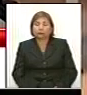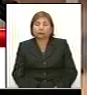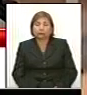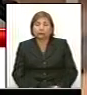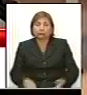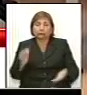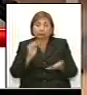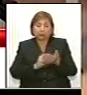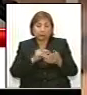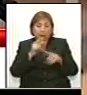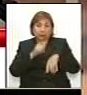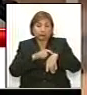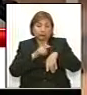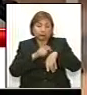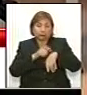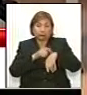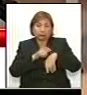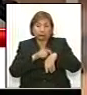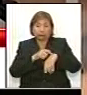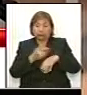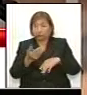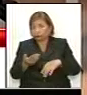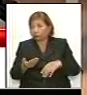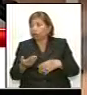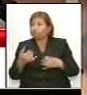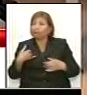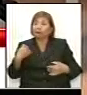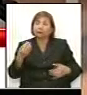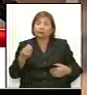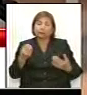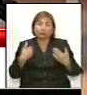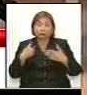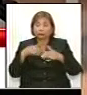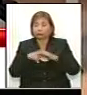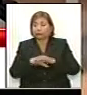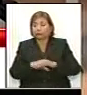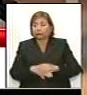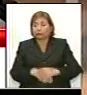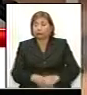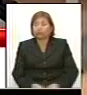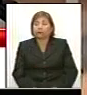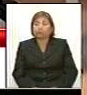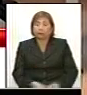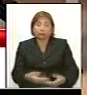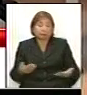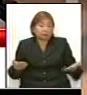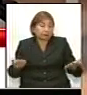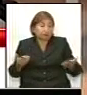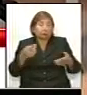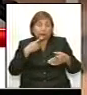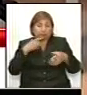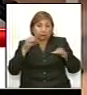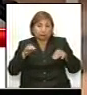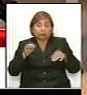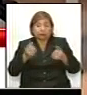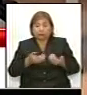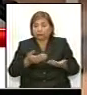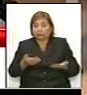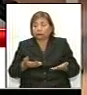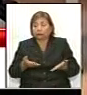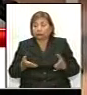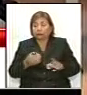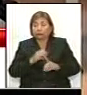más tiempo con el joven que recién entra, ¿no? Entonces, y donde sí se dan este tipo de